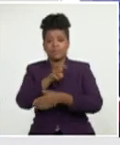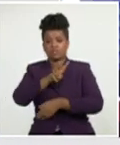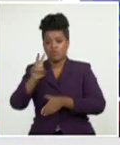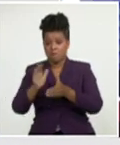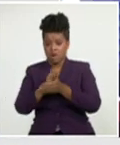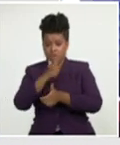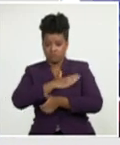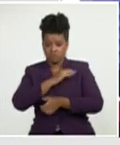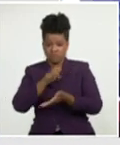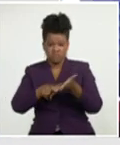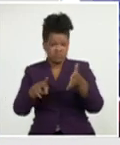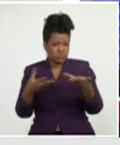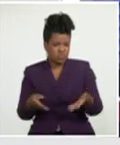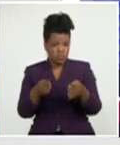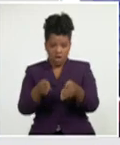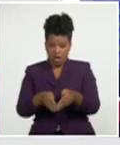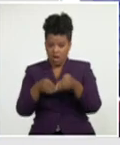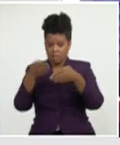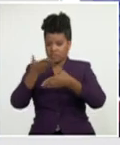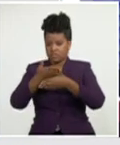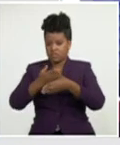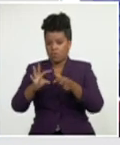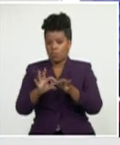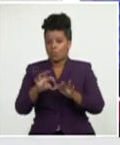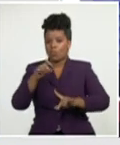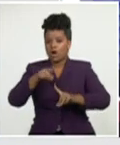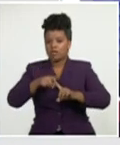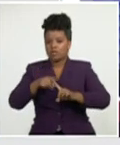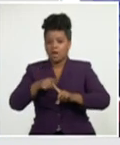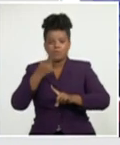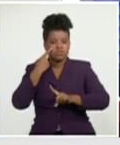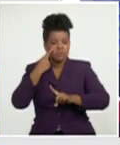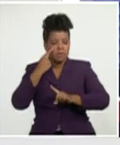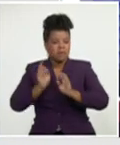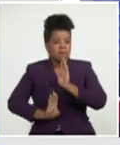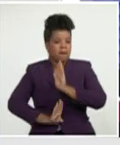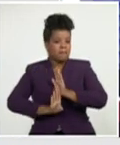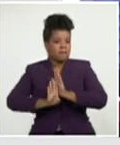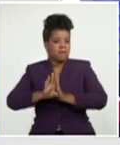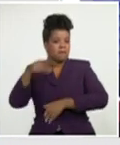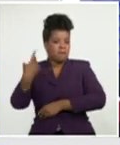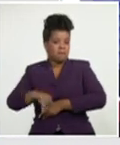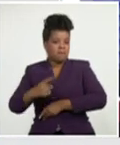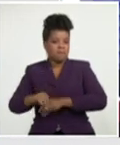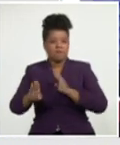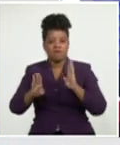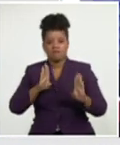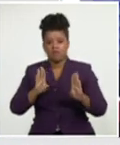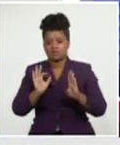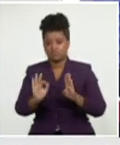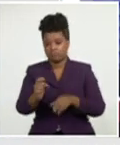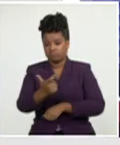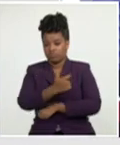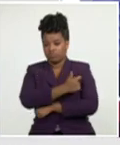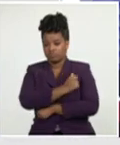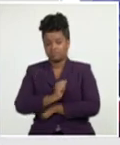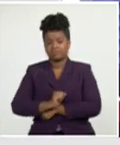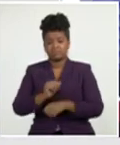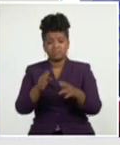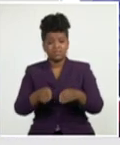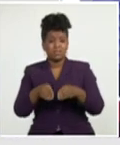Granma, Santiago de Cuba y Guantánamo, se desarrolla el ensayo clínico del candidato vacunal Abdala. En Granma, cerca